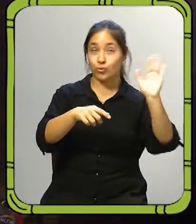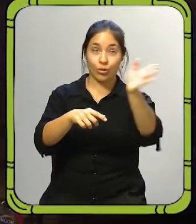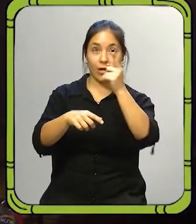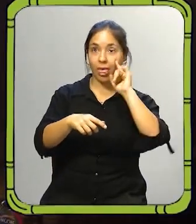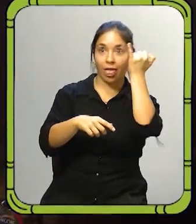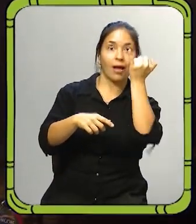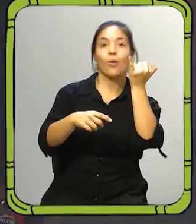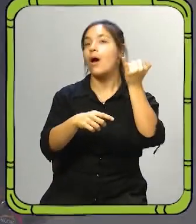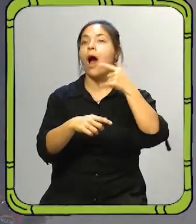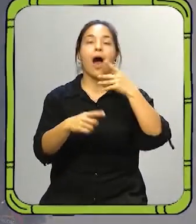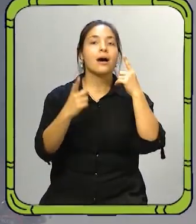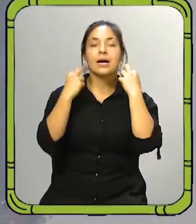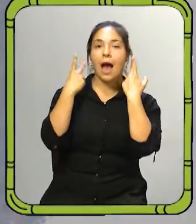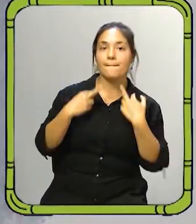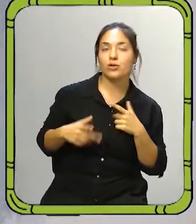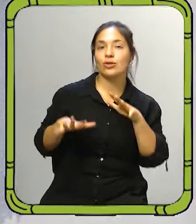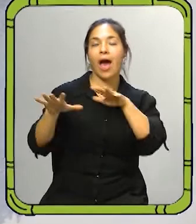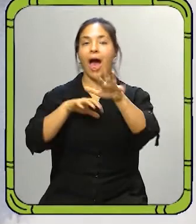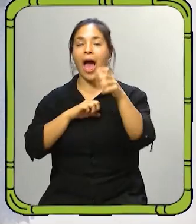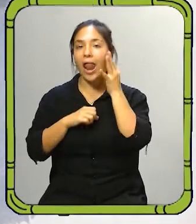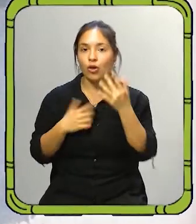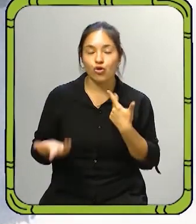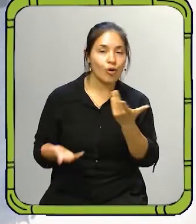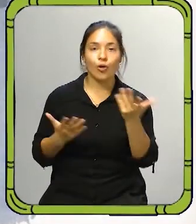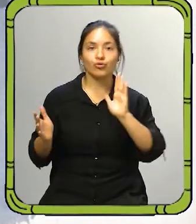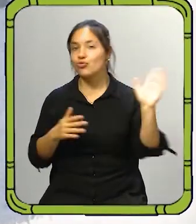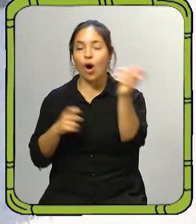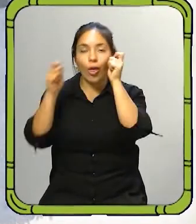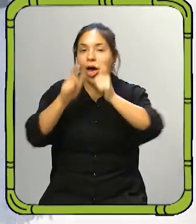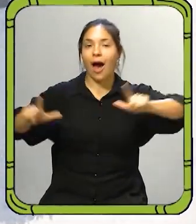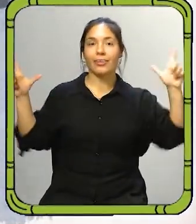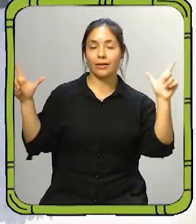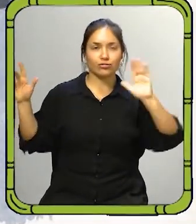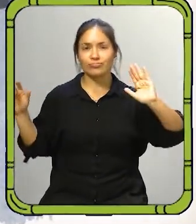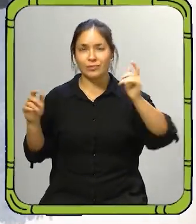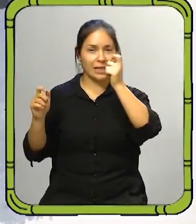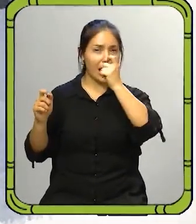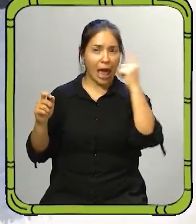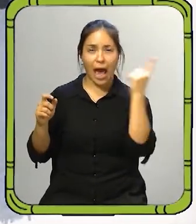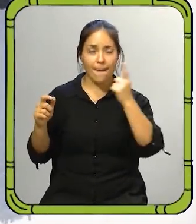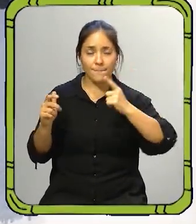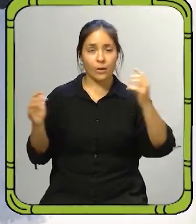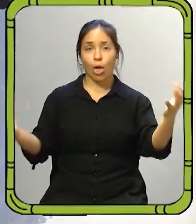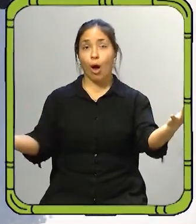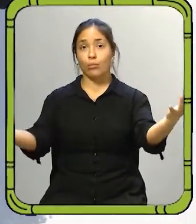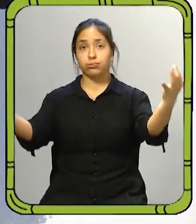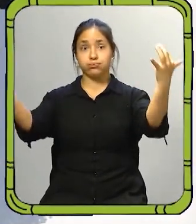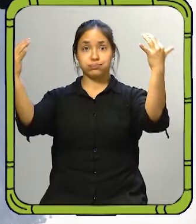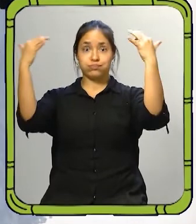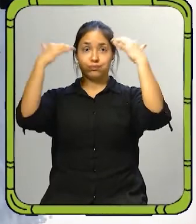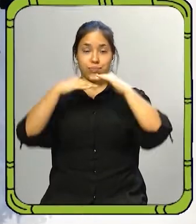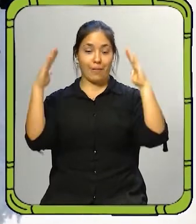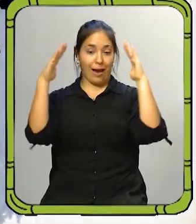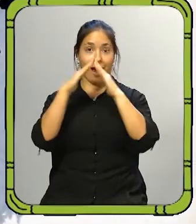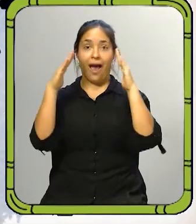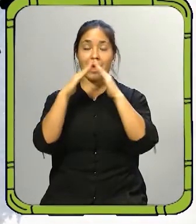ataque. Claro, claro. ¿Qué te parece? Por eso, rápidamente todos los pequeños lobos se fueron para el lugar de la casa del